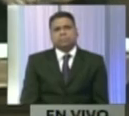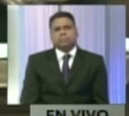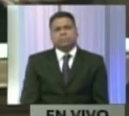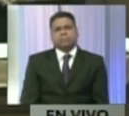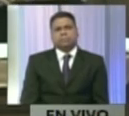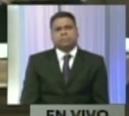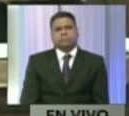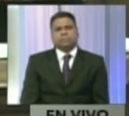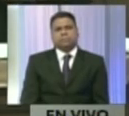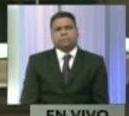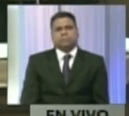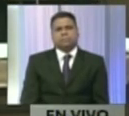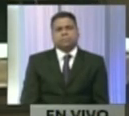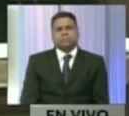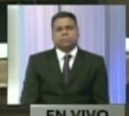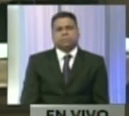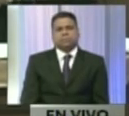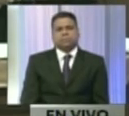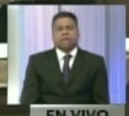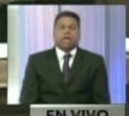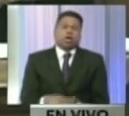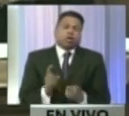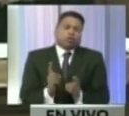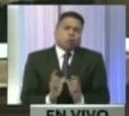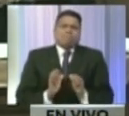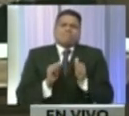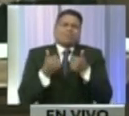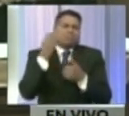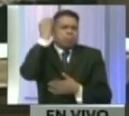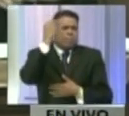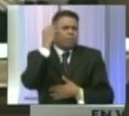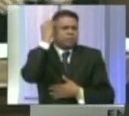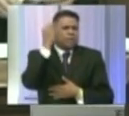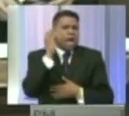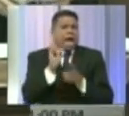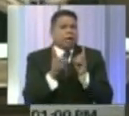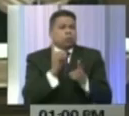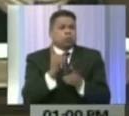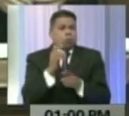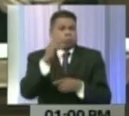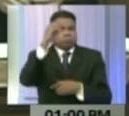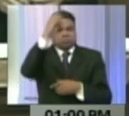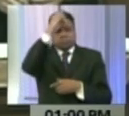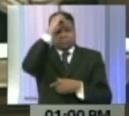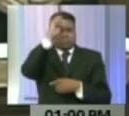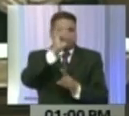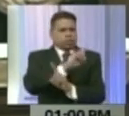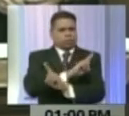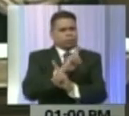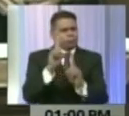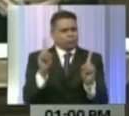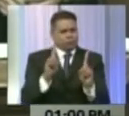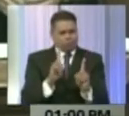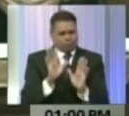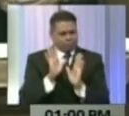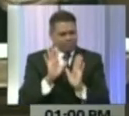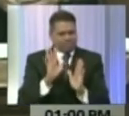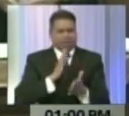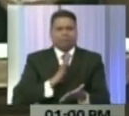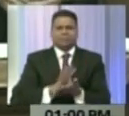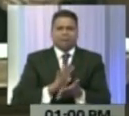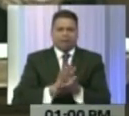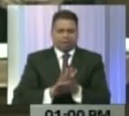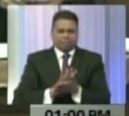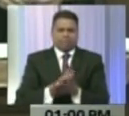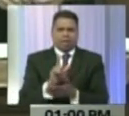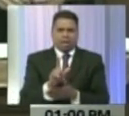No partamos de un supuesto de que hay unos que saben y otros somos ignorantes. No. No, camarada.